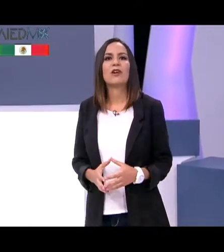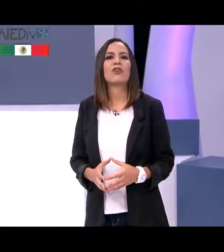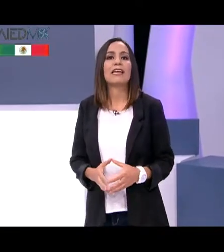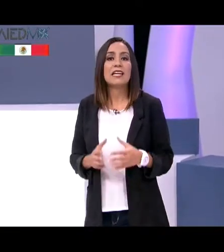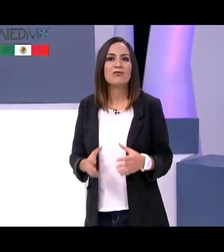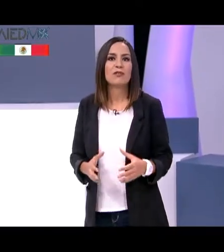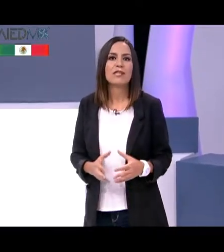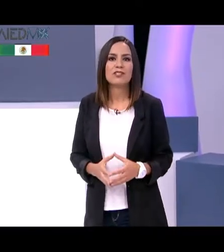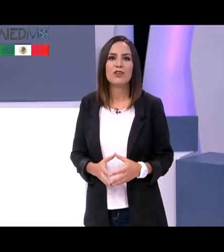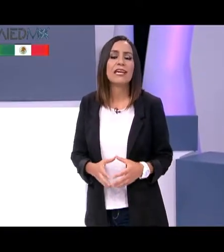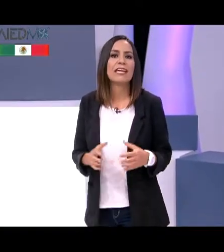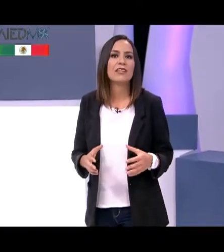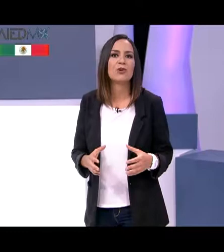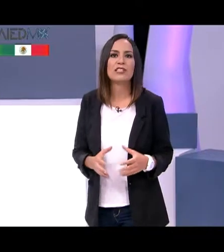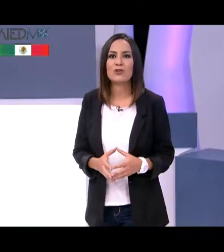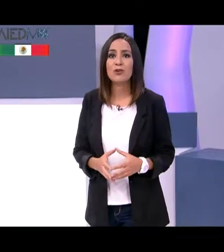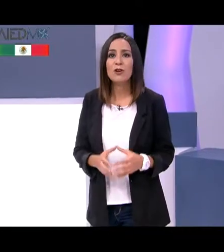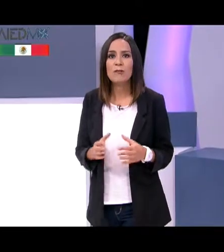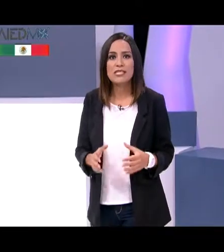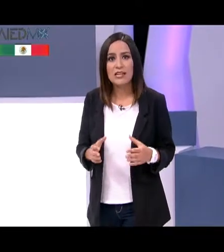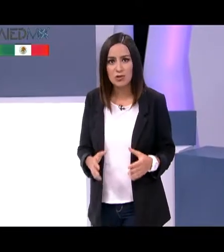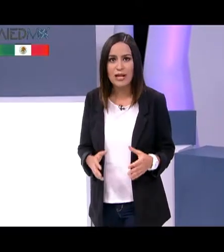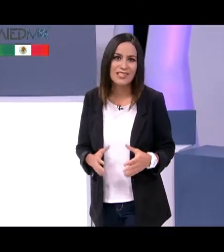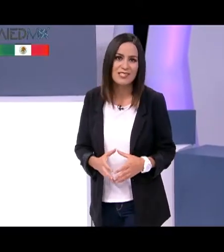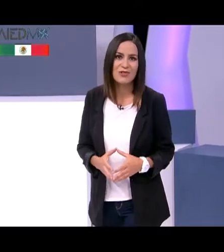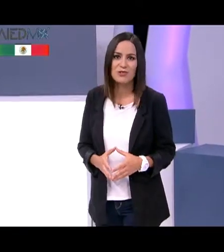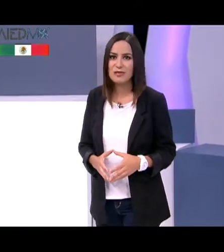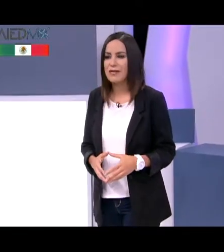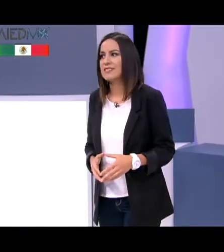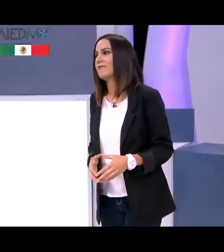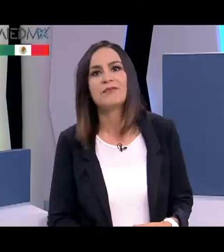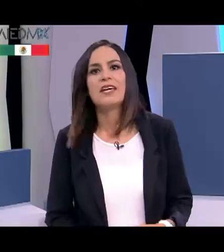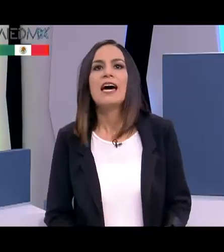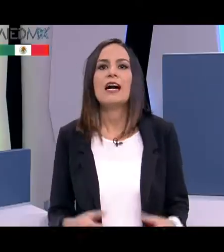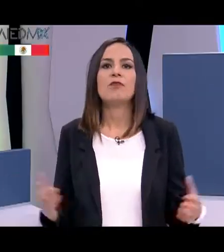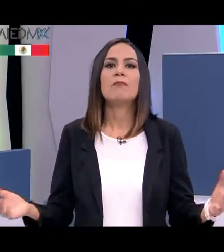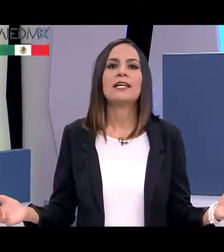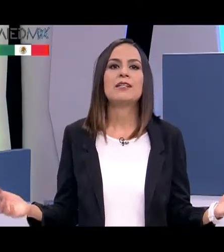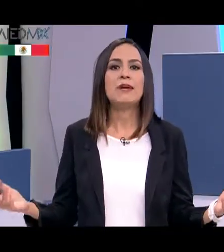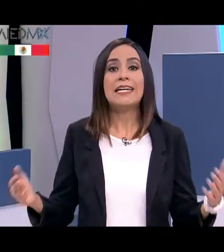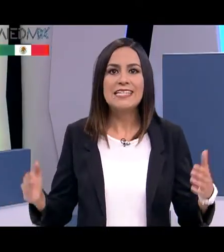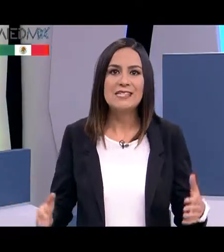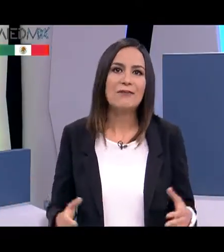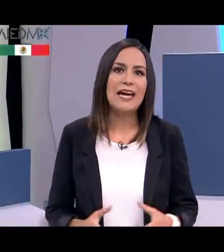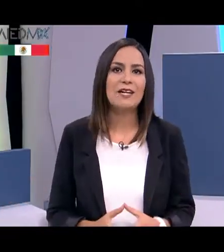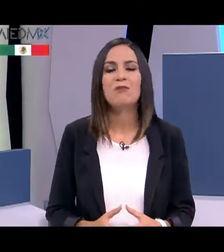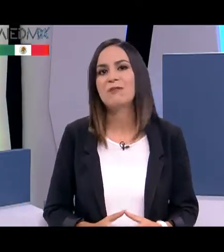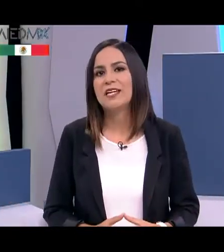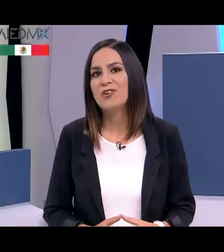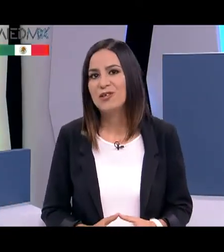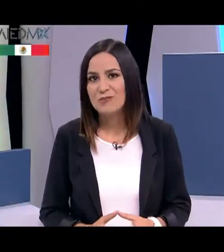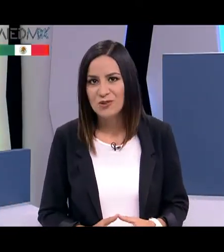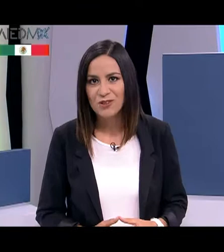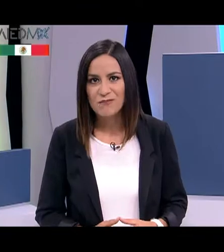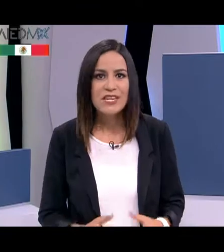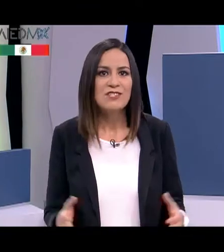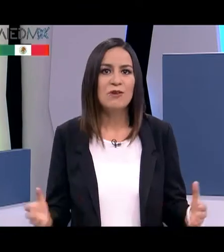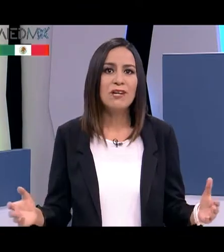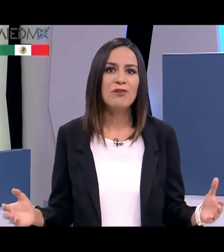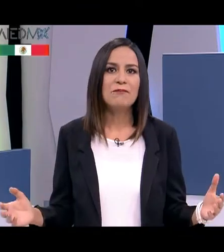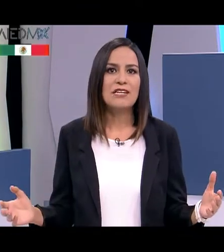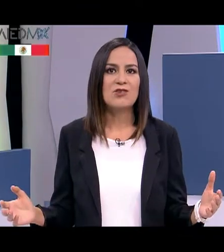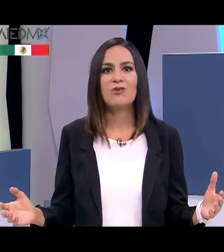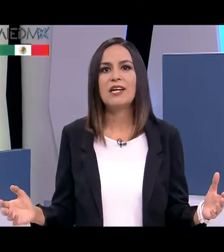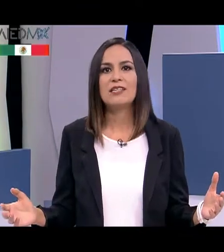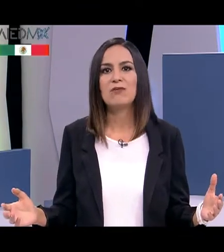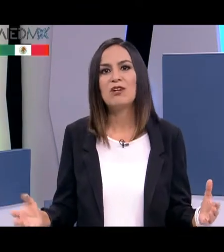con lo mejor de la información en educación con lo más actual de estos temas. Acompáñenme en este viaje por México y el mundo, sobre